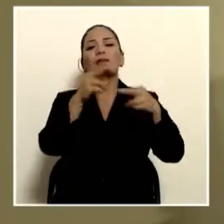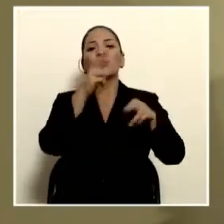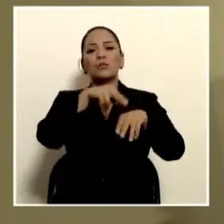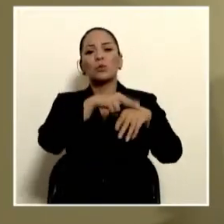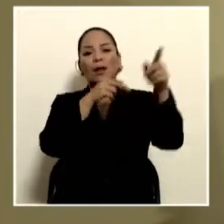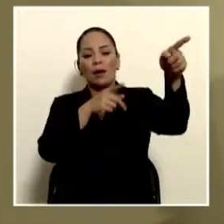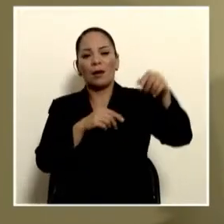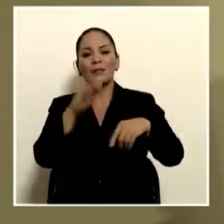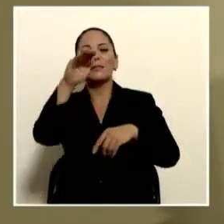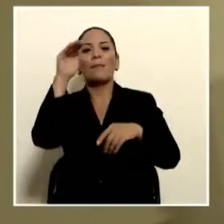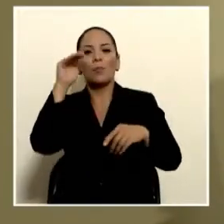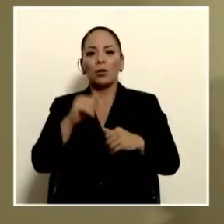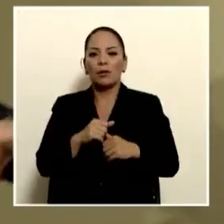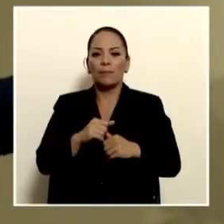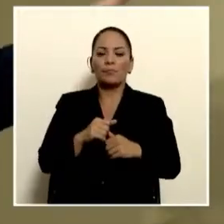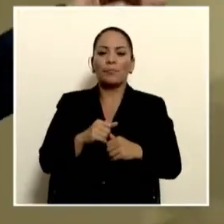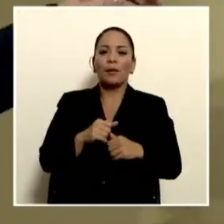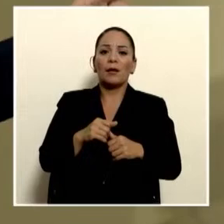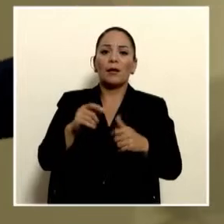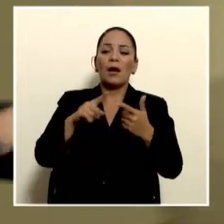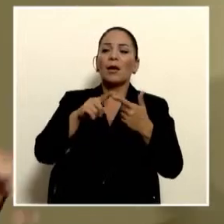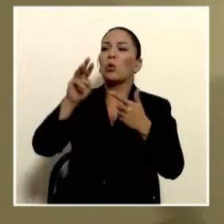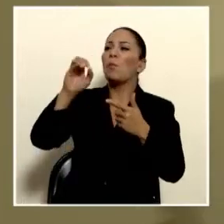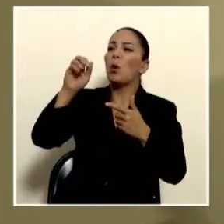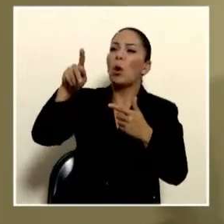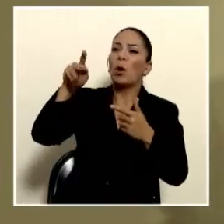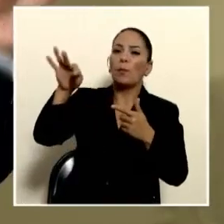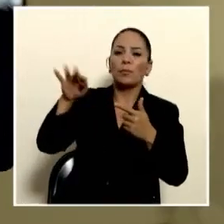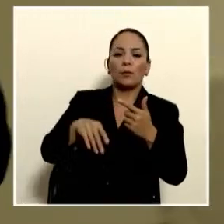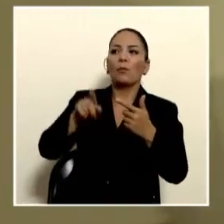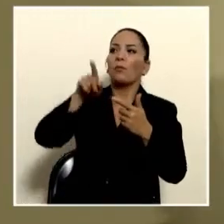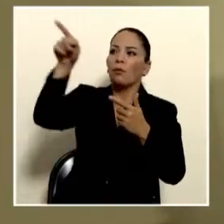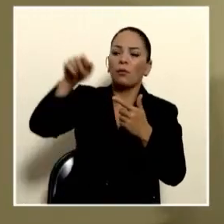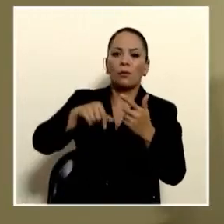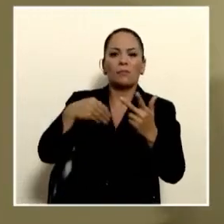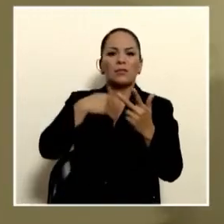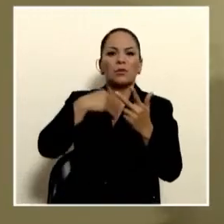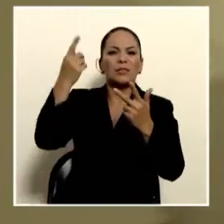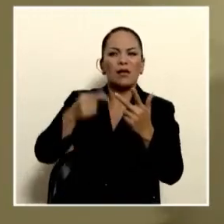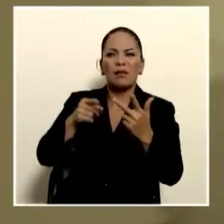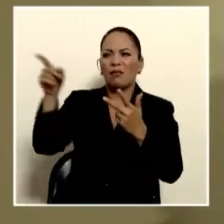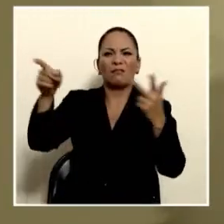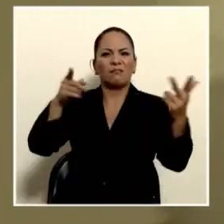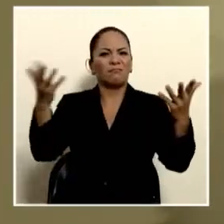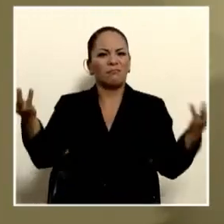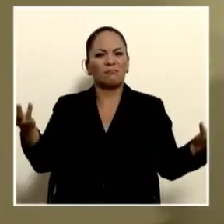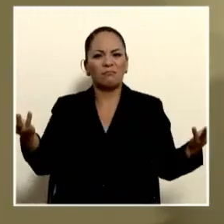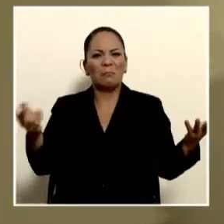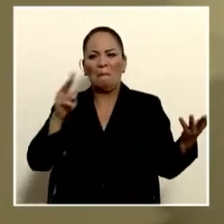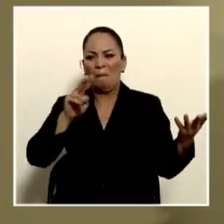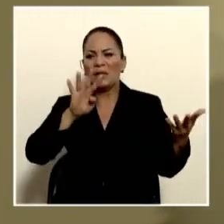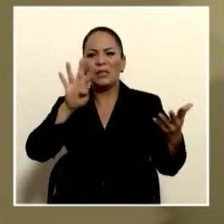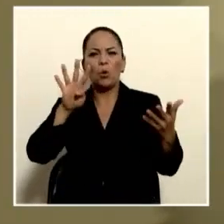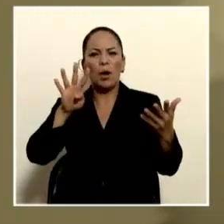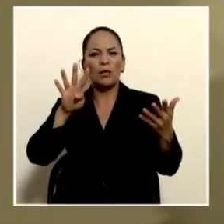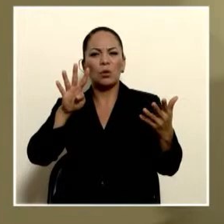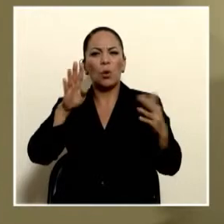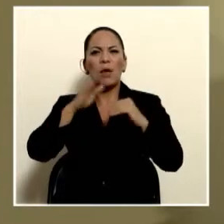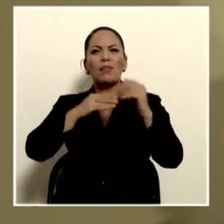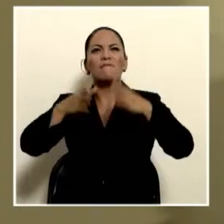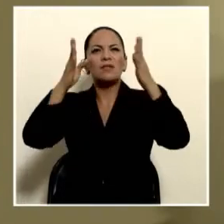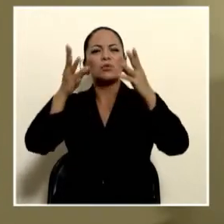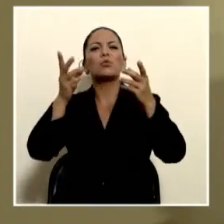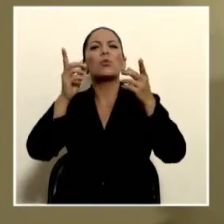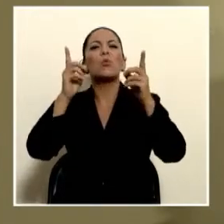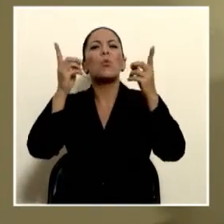vaya pasaporte. Pero es que en el MOP, vaya Hacienda, ¿en cuál de los 24 edificios que tiene Hacienda tengo que ir? ¿Al de